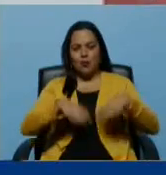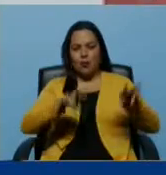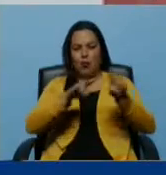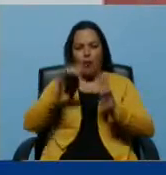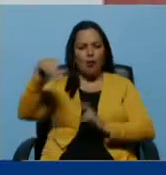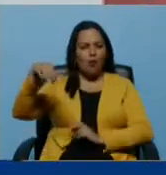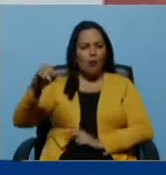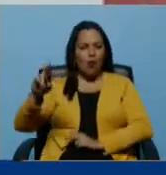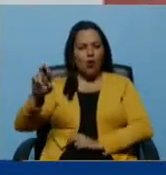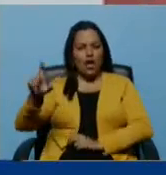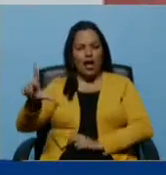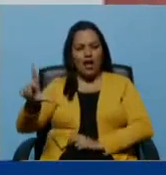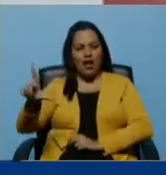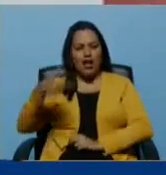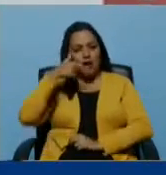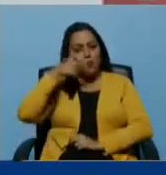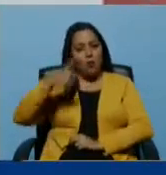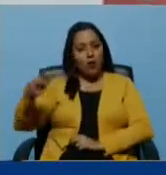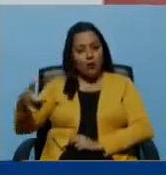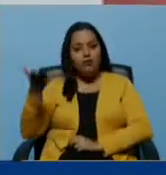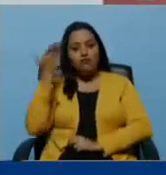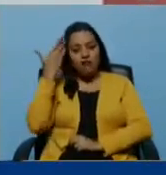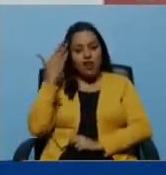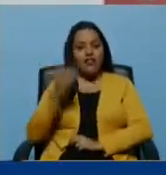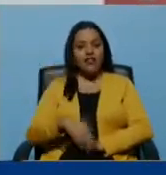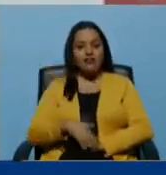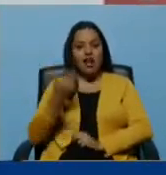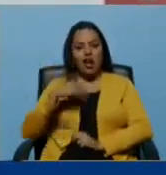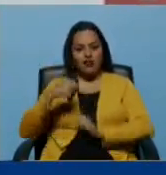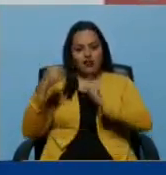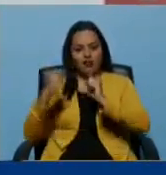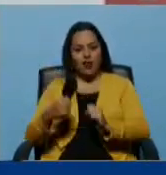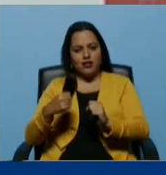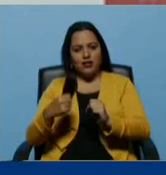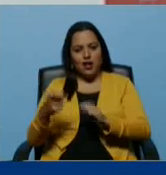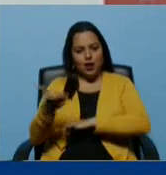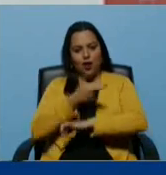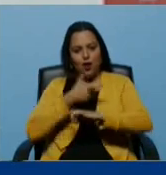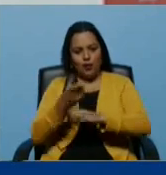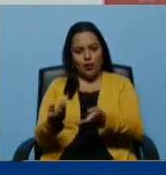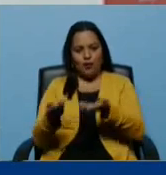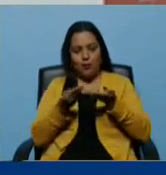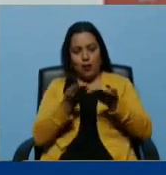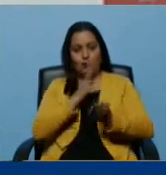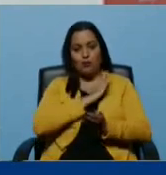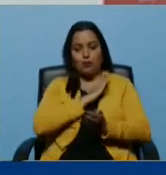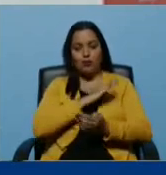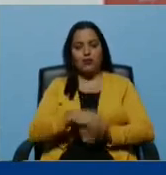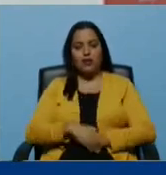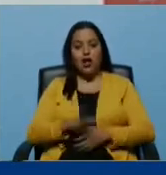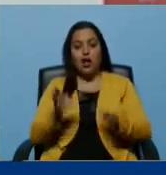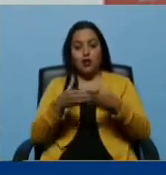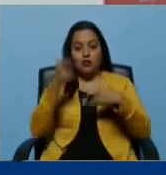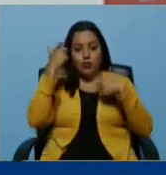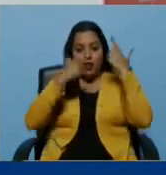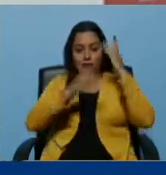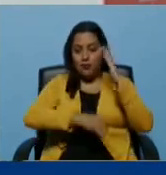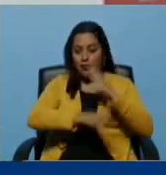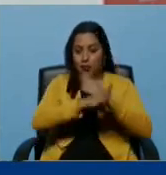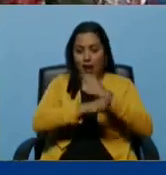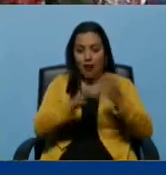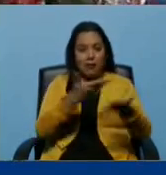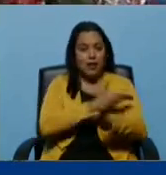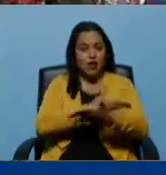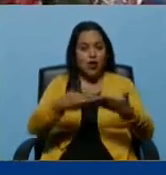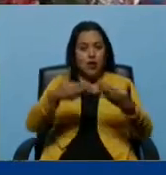Autoestima colectiva y moral de un pueblo que sabe que tiene el poder en sus manos. Y que cuando el chavismo sale por millones a las